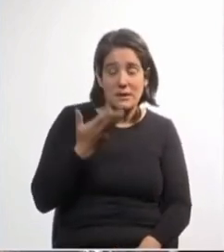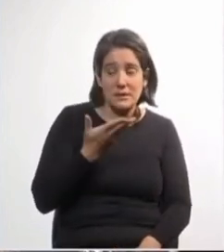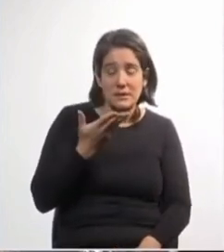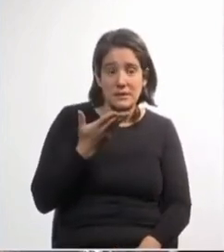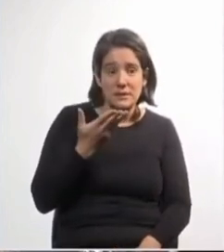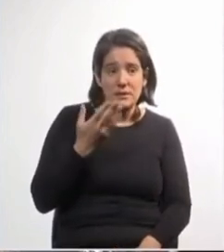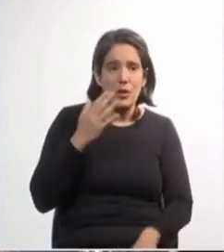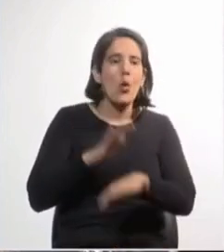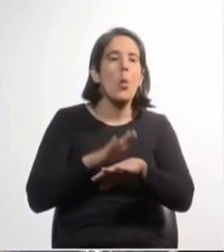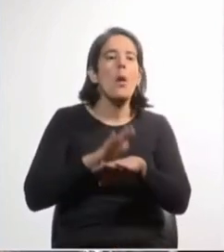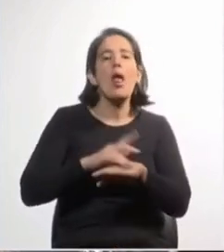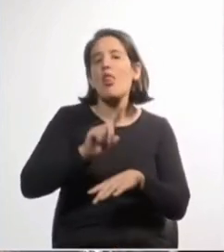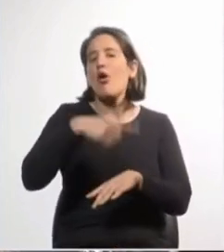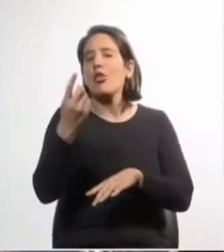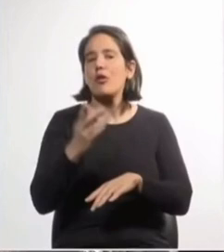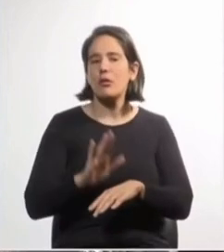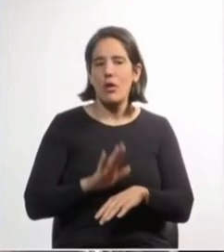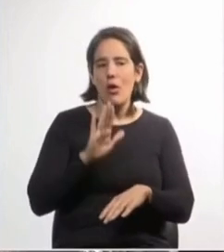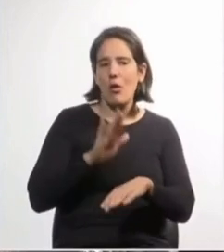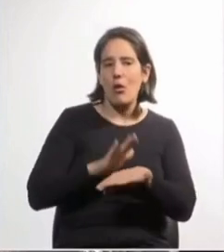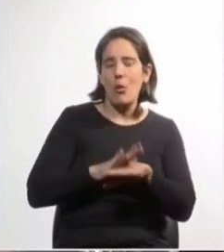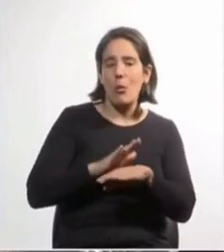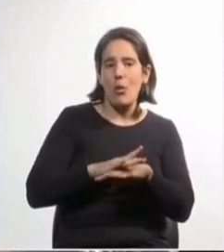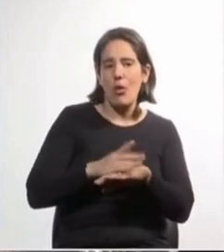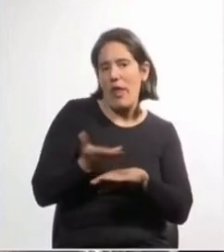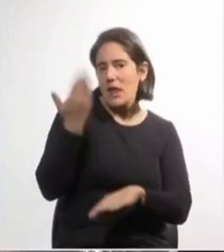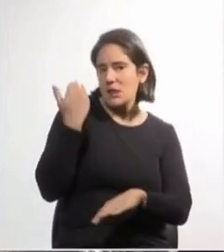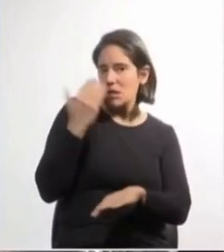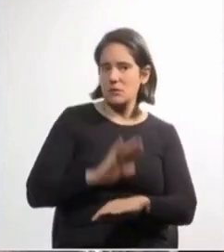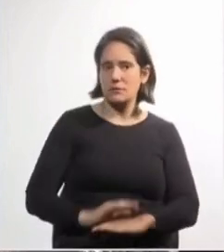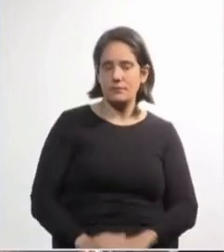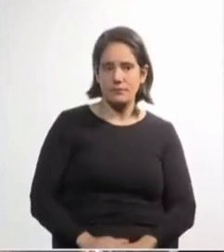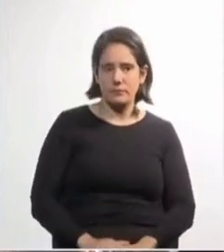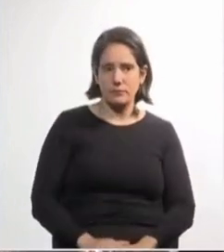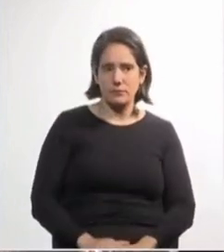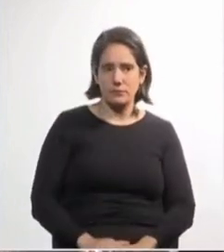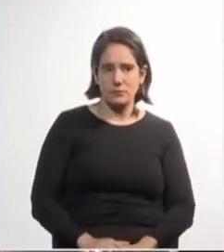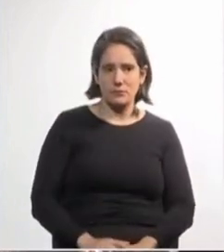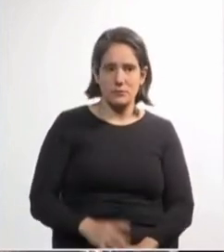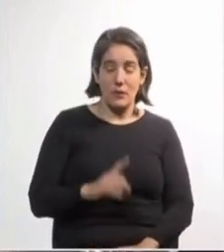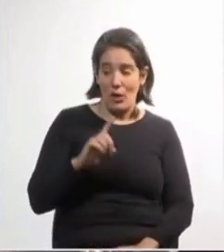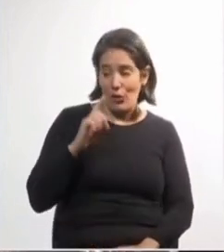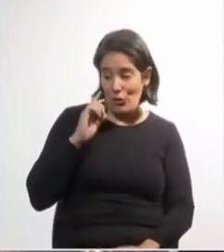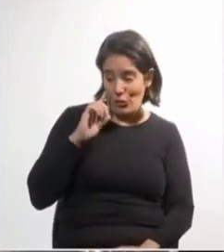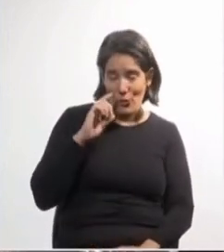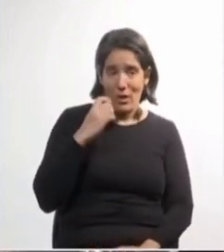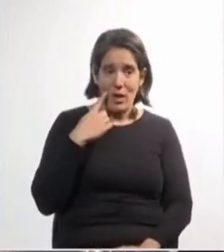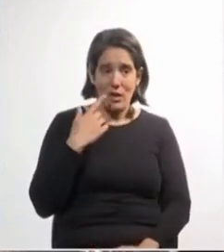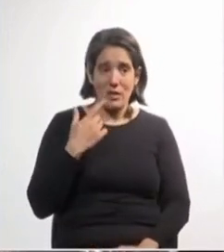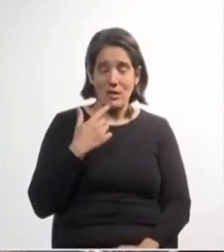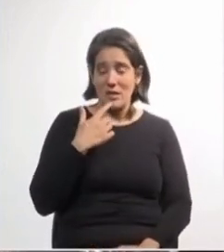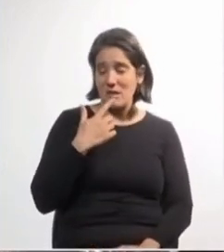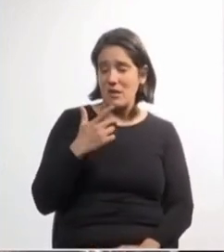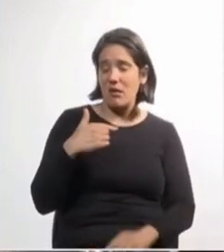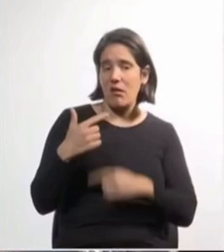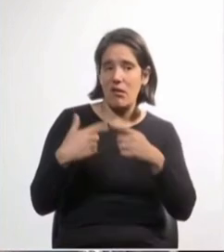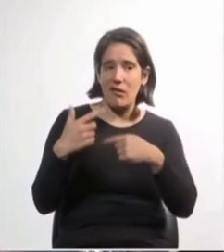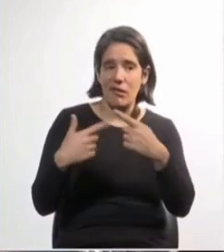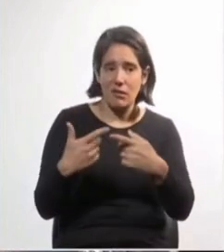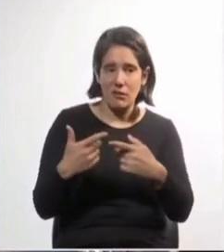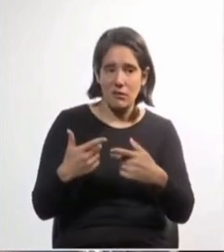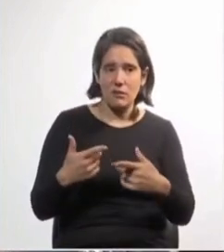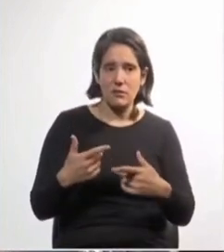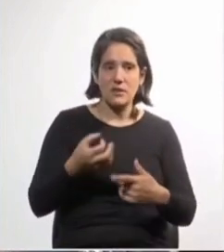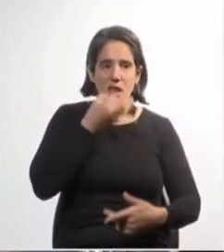son culpa de afuera o son culpa del antes. Se ignoran fortalezas y se genera ese